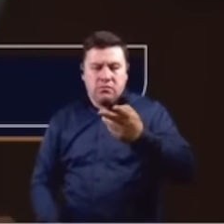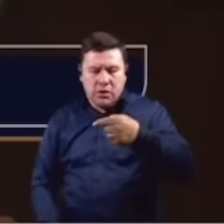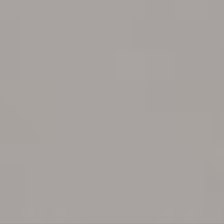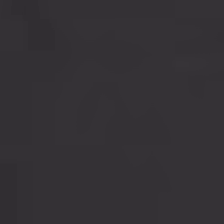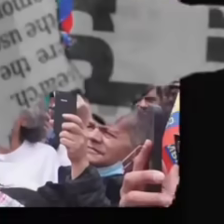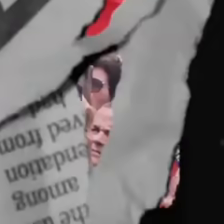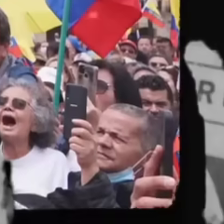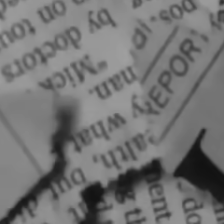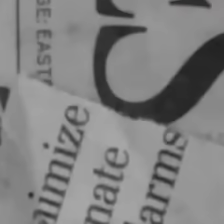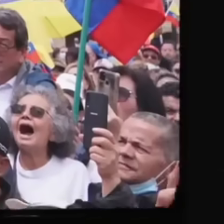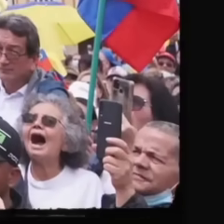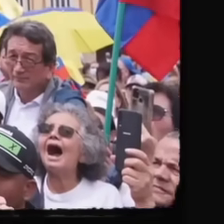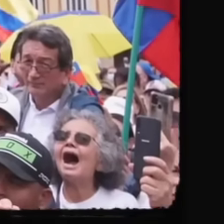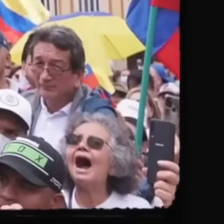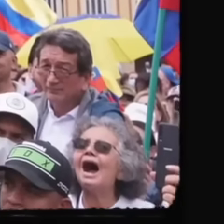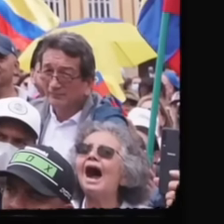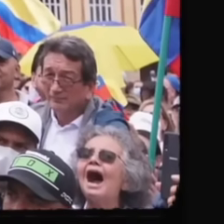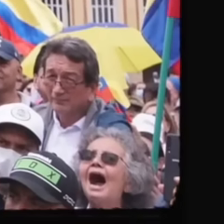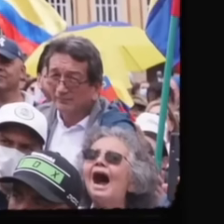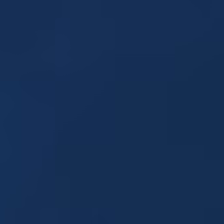en venta.